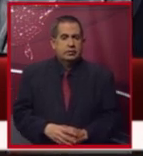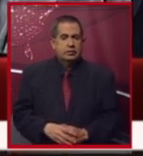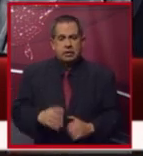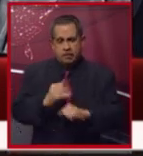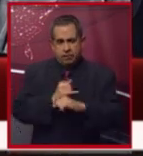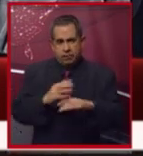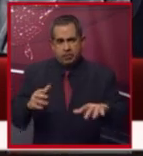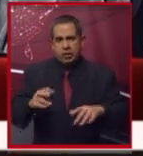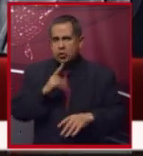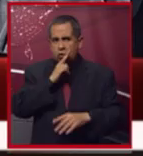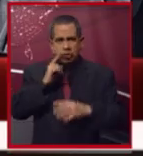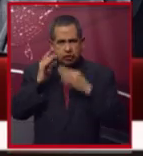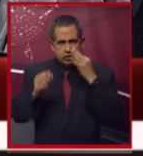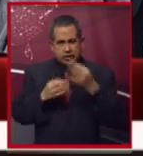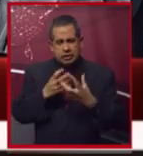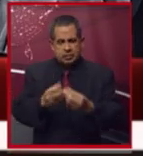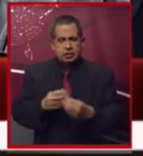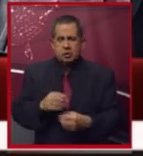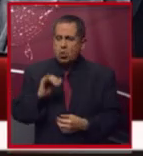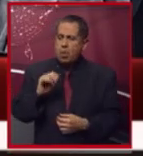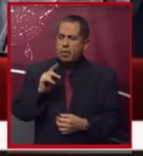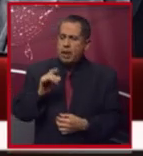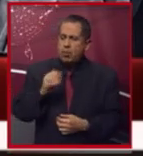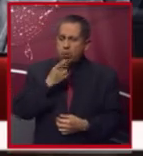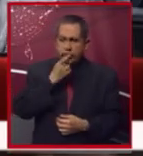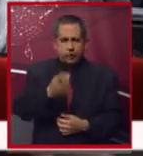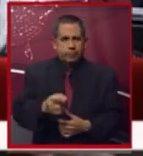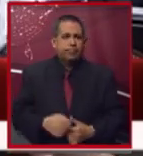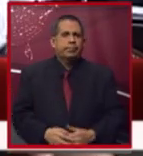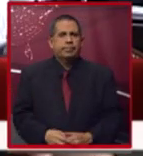Informó para Noticias del Congreso, Juan Pablo Guerrero.